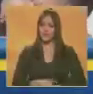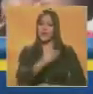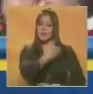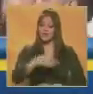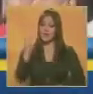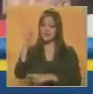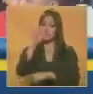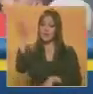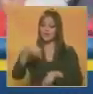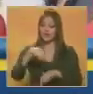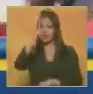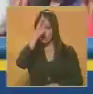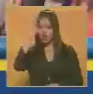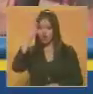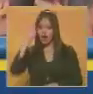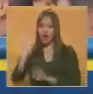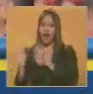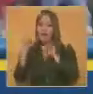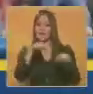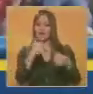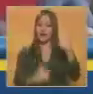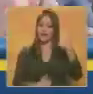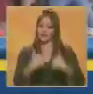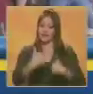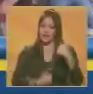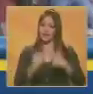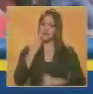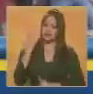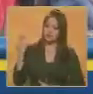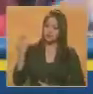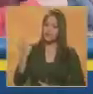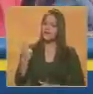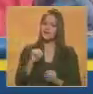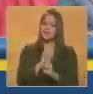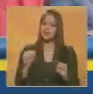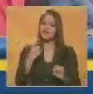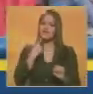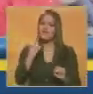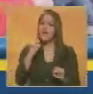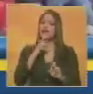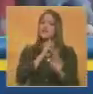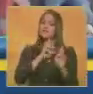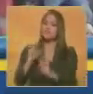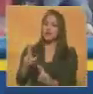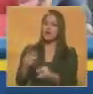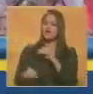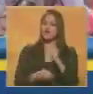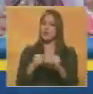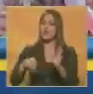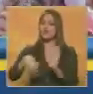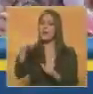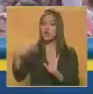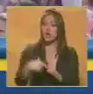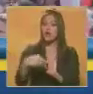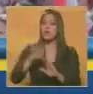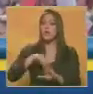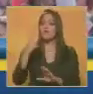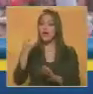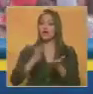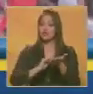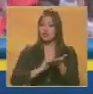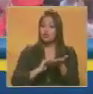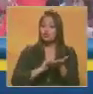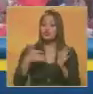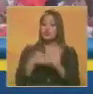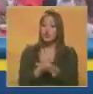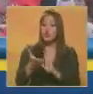la asamblea nacional diosdado cabello al apoyar la candidatura de mata figueroa criticó la falta de respuesta por parte del ejecutivo regional para darle solución